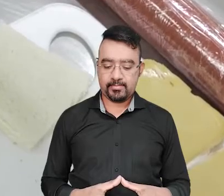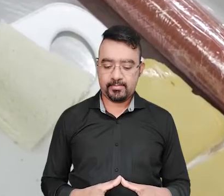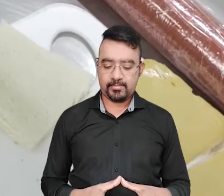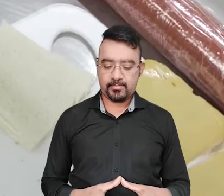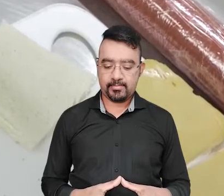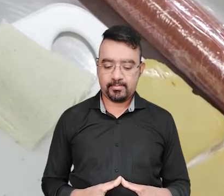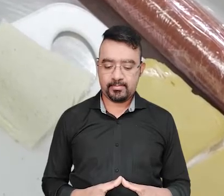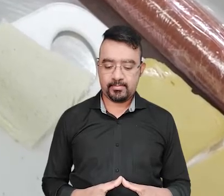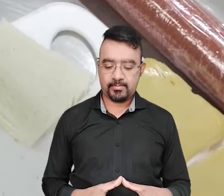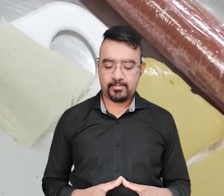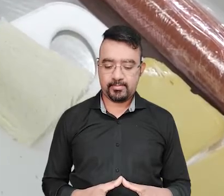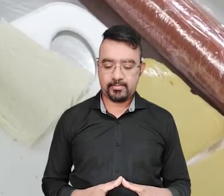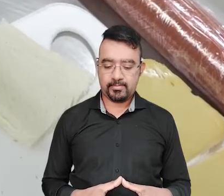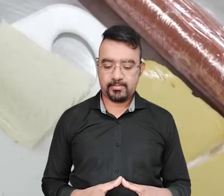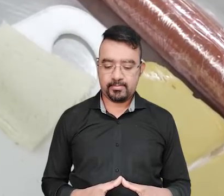¡Qué delicia!